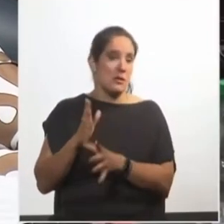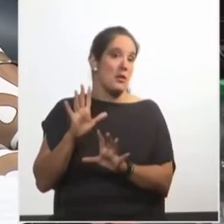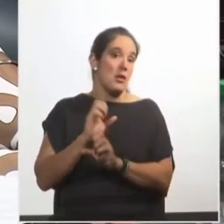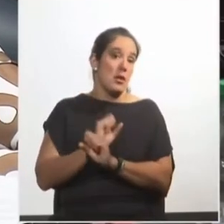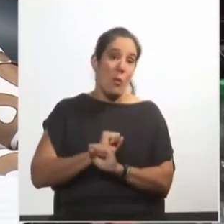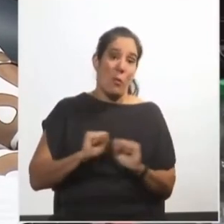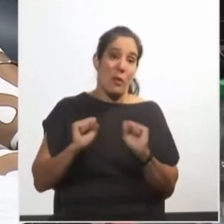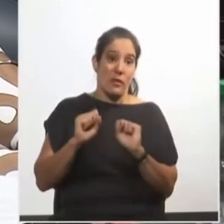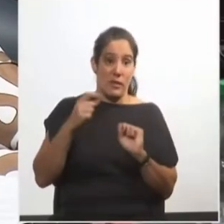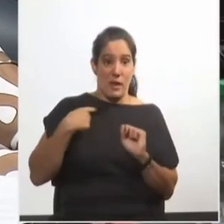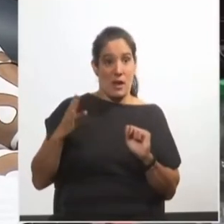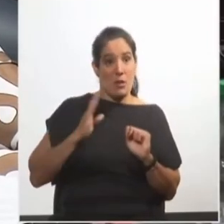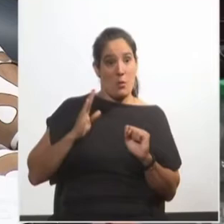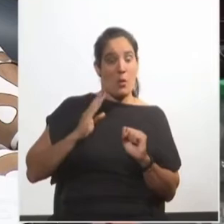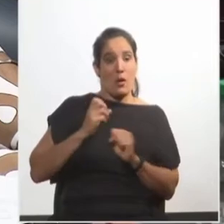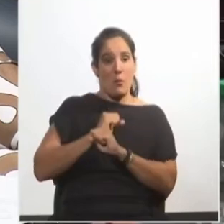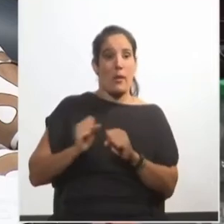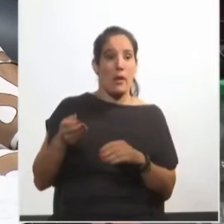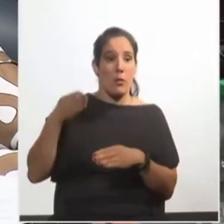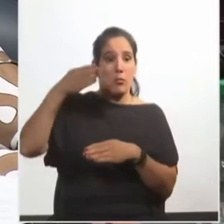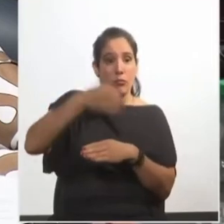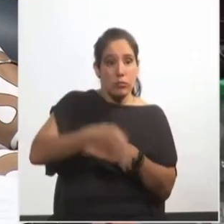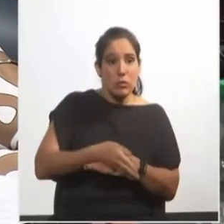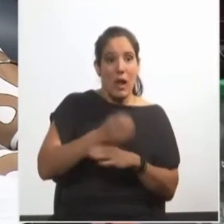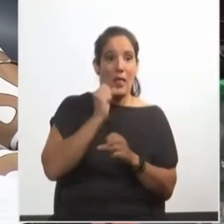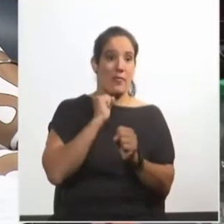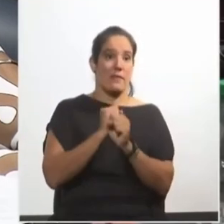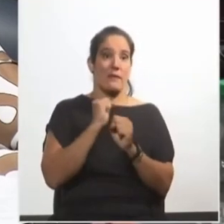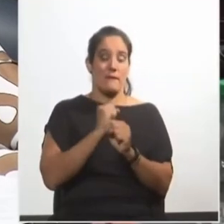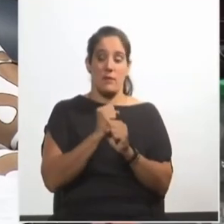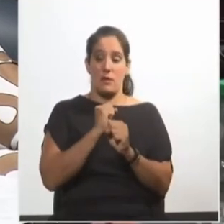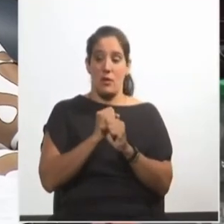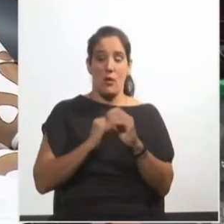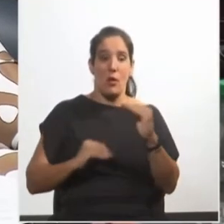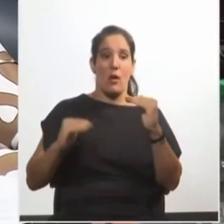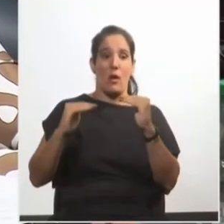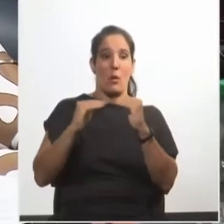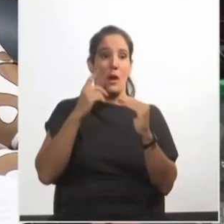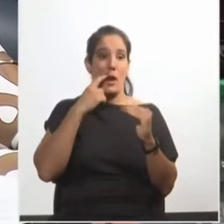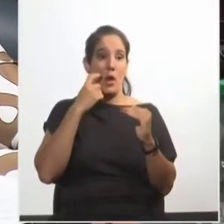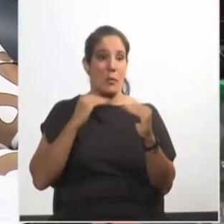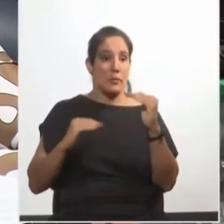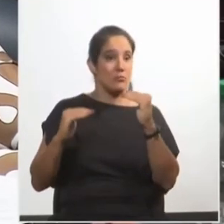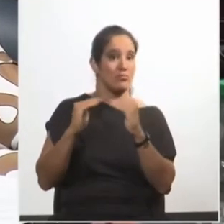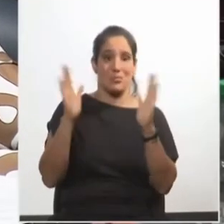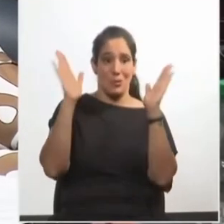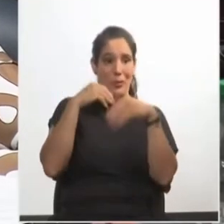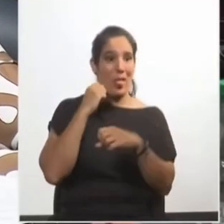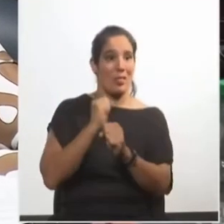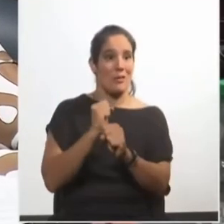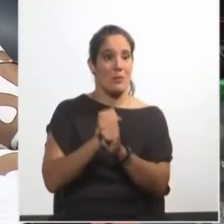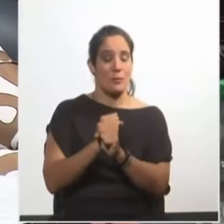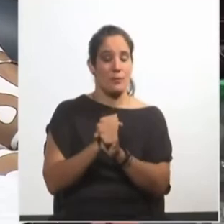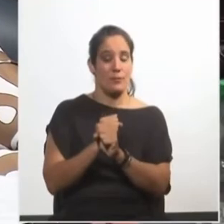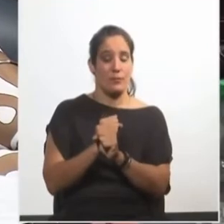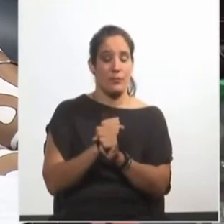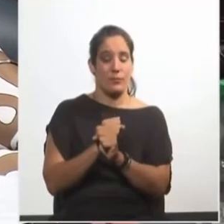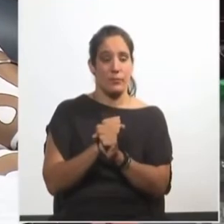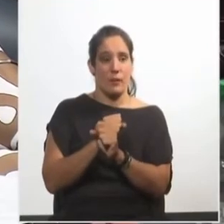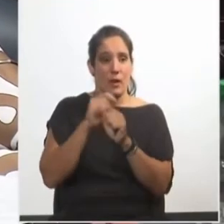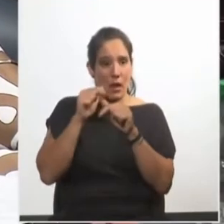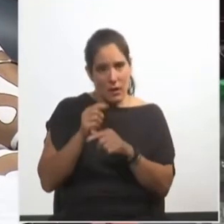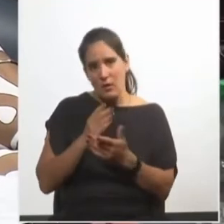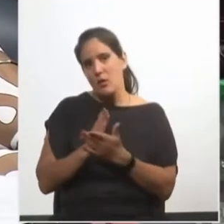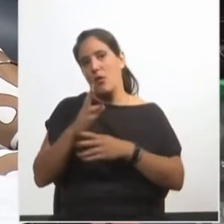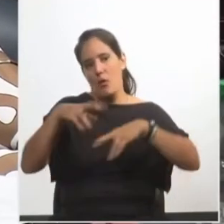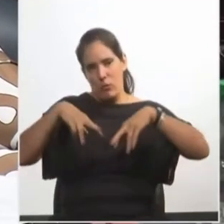posibilidad de que las mujeres se incorporen de una manera plena y en iguales condiciones al mercado de trabajo. Acá hemos